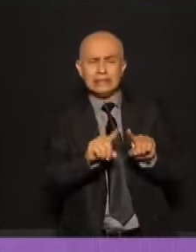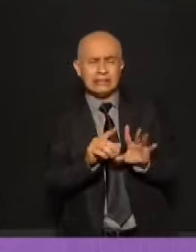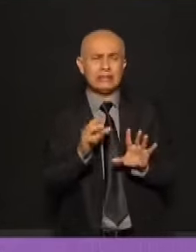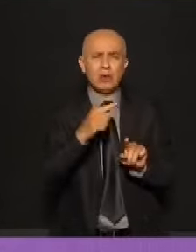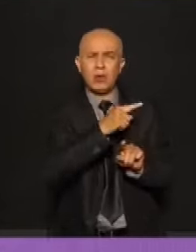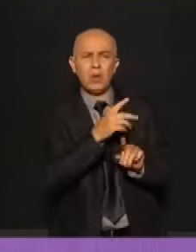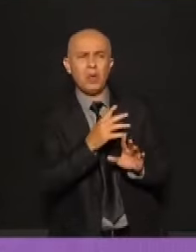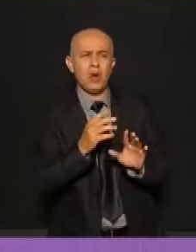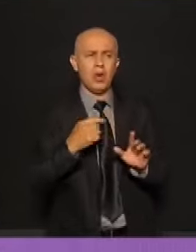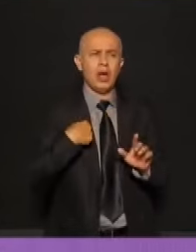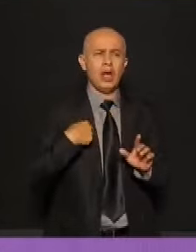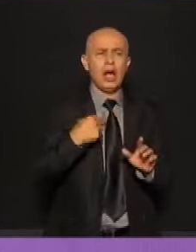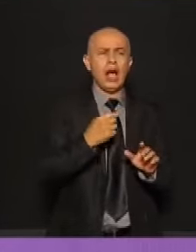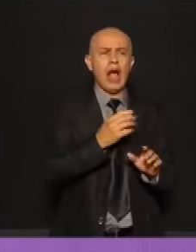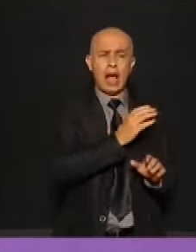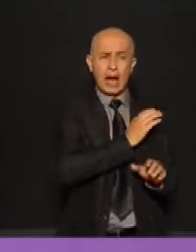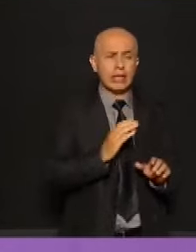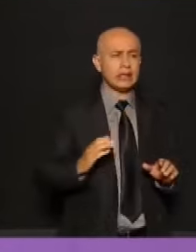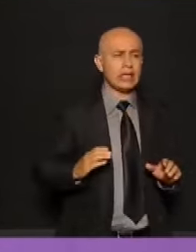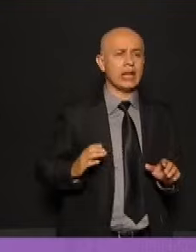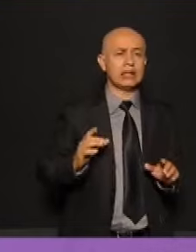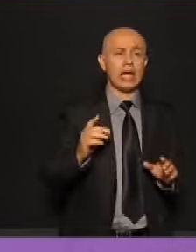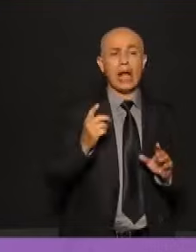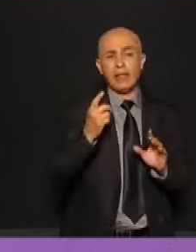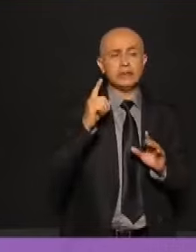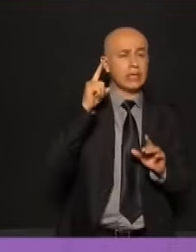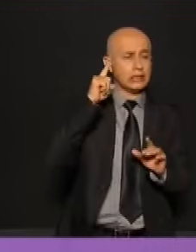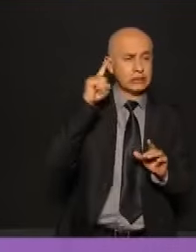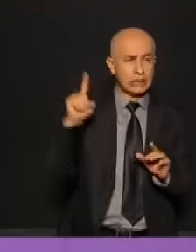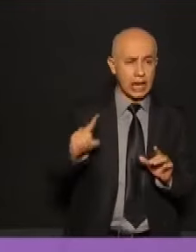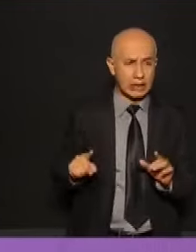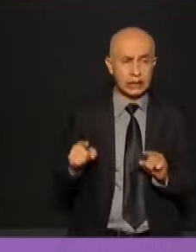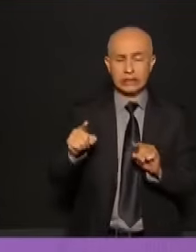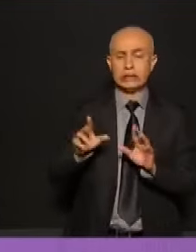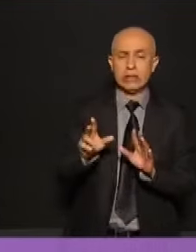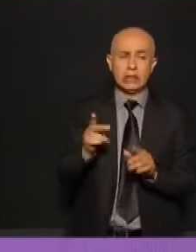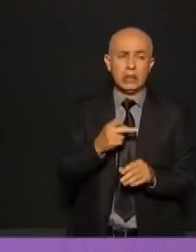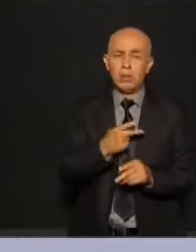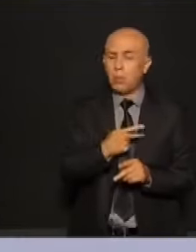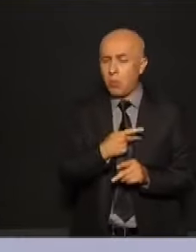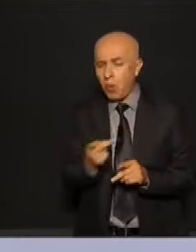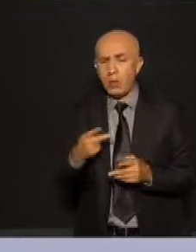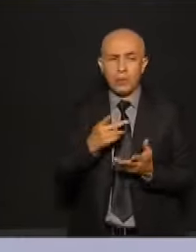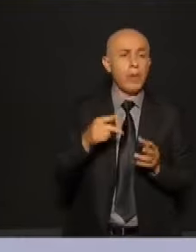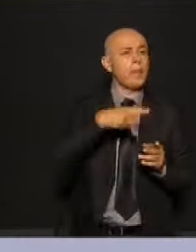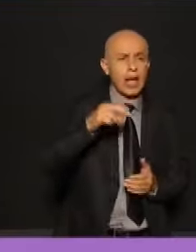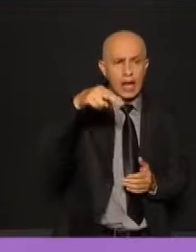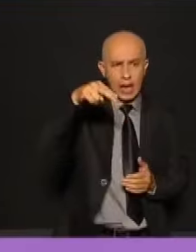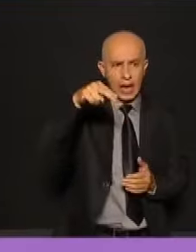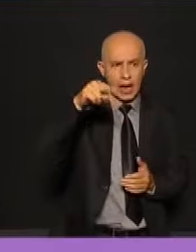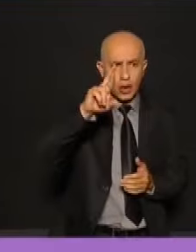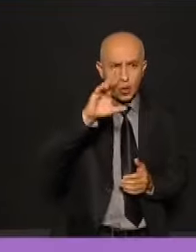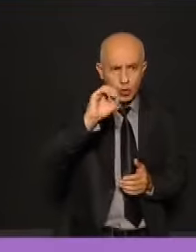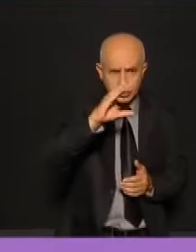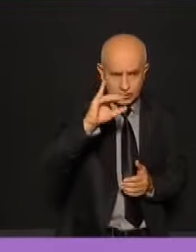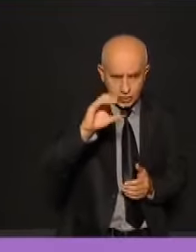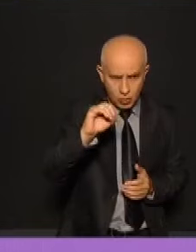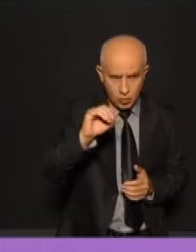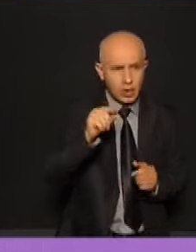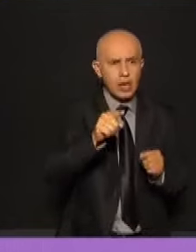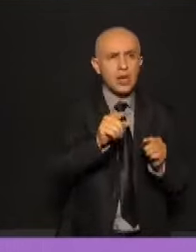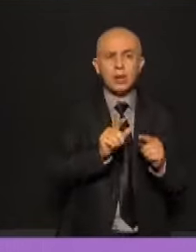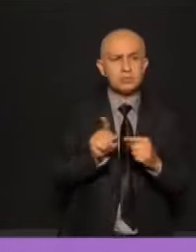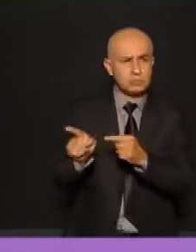centro estará José Francisco yunes sorrilla candidato de la coalición fuerza y corazón por Veracruz y a su lado a la